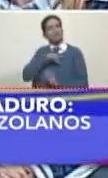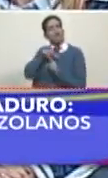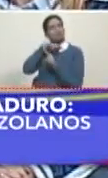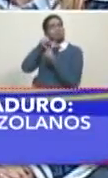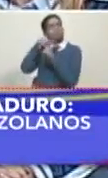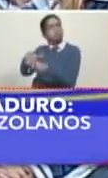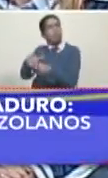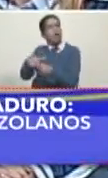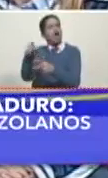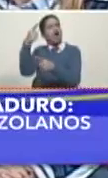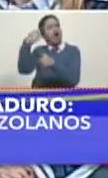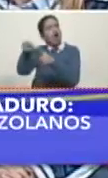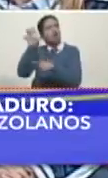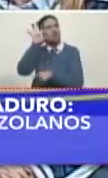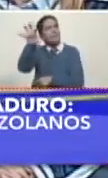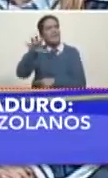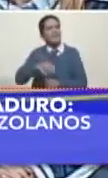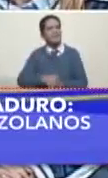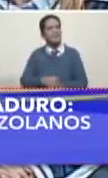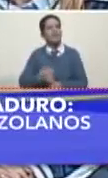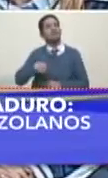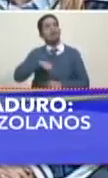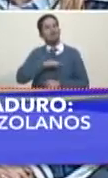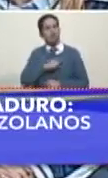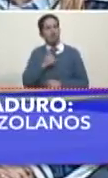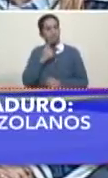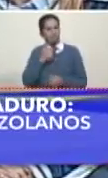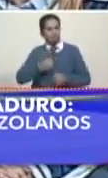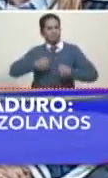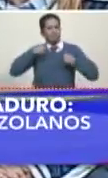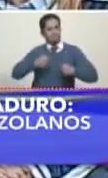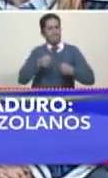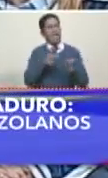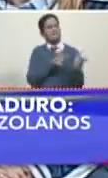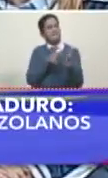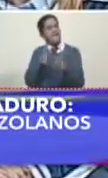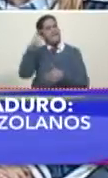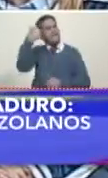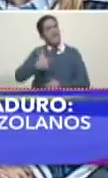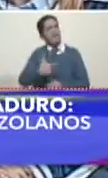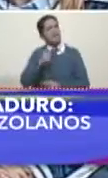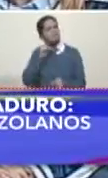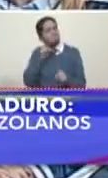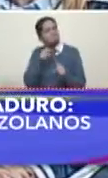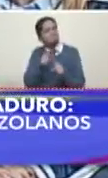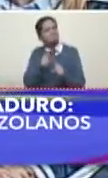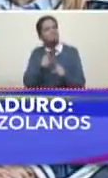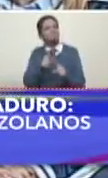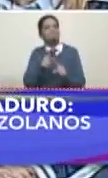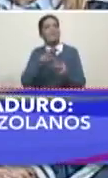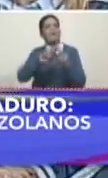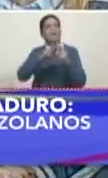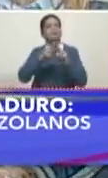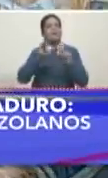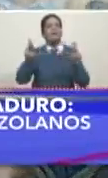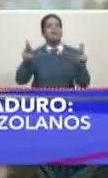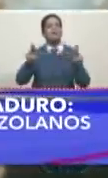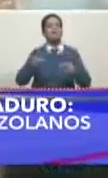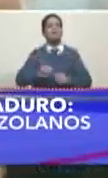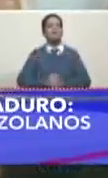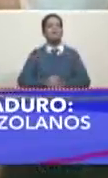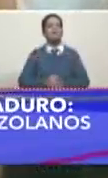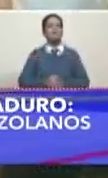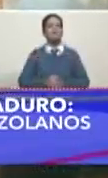nadie. Somos un pueblo de guerreros y de guerreras por la paz. Guerreros de la paz, sí somos